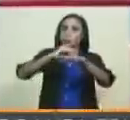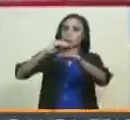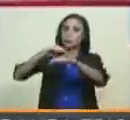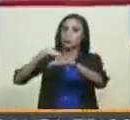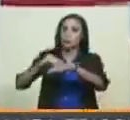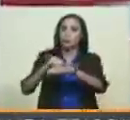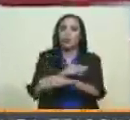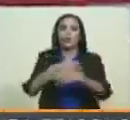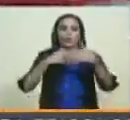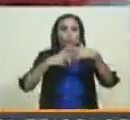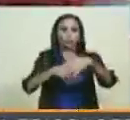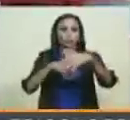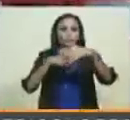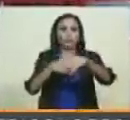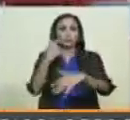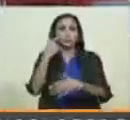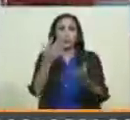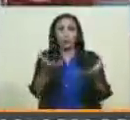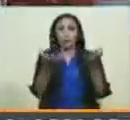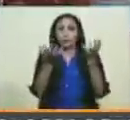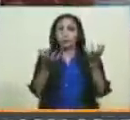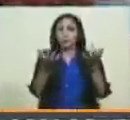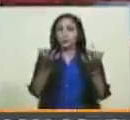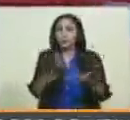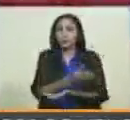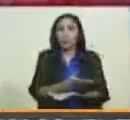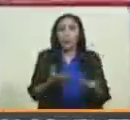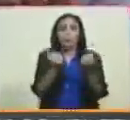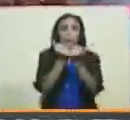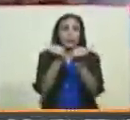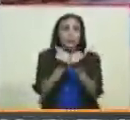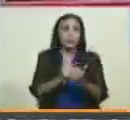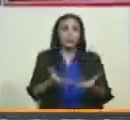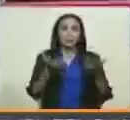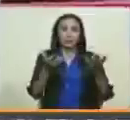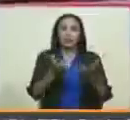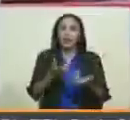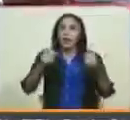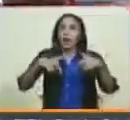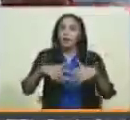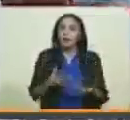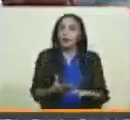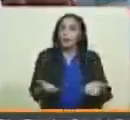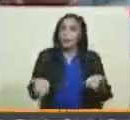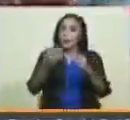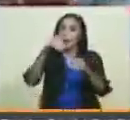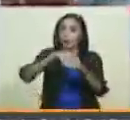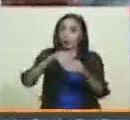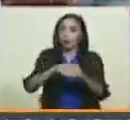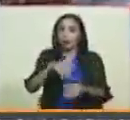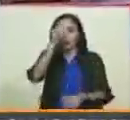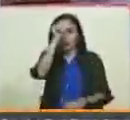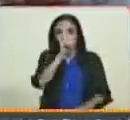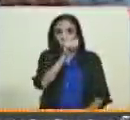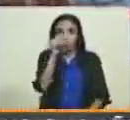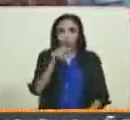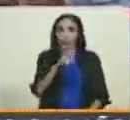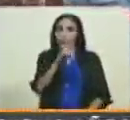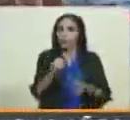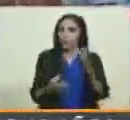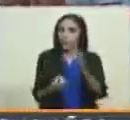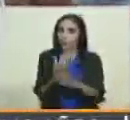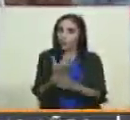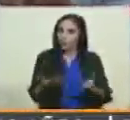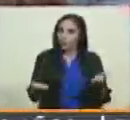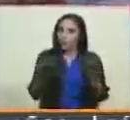grande movilización que jamás haya visto Maracaibo en su historia, le hago un llamado a salir a votar el domingo 20 de mayo.